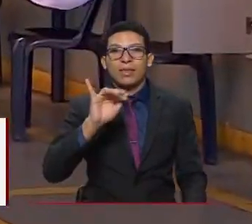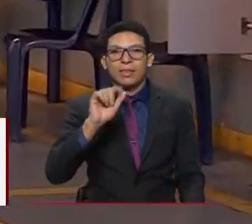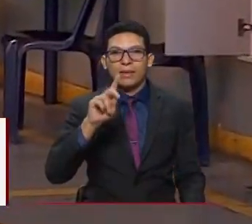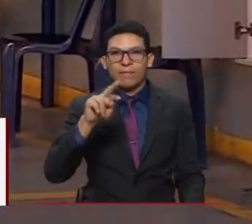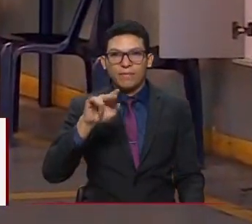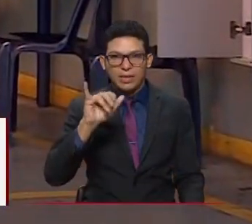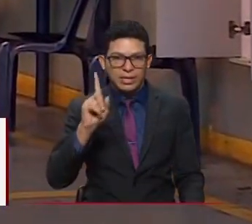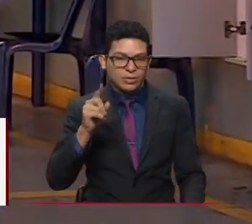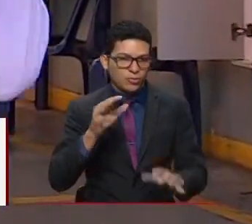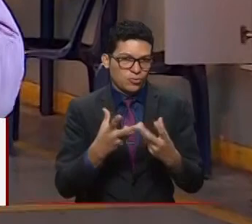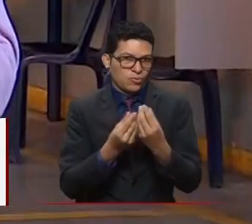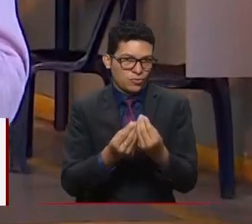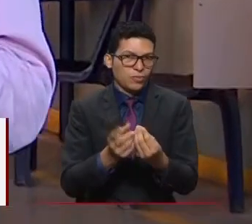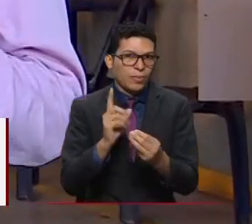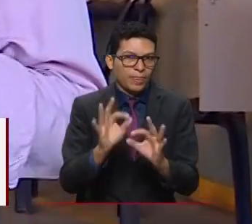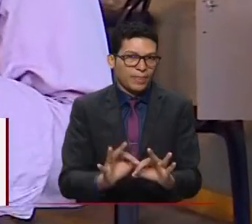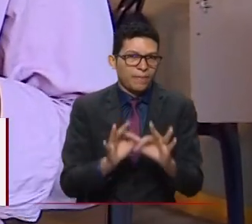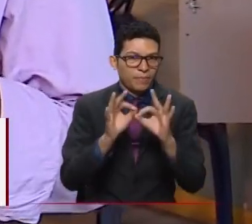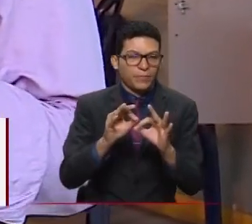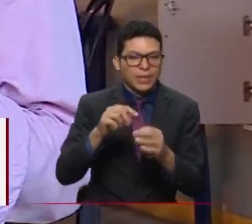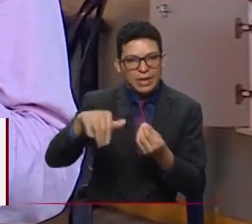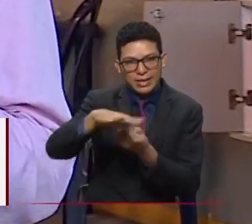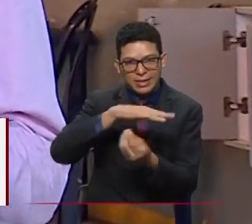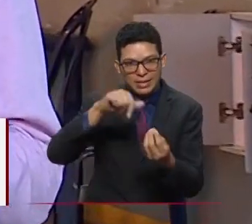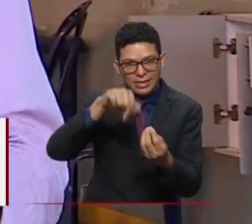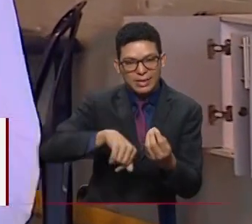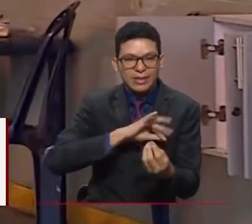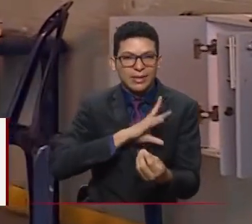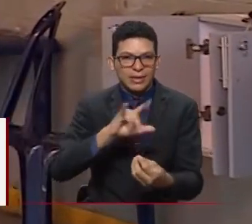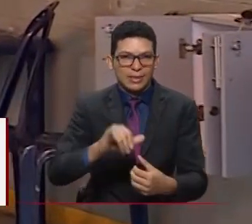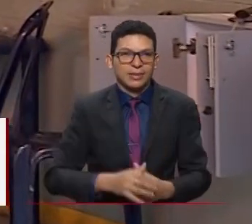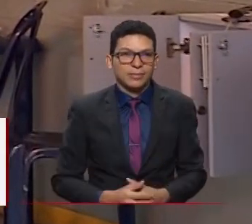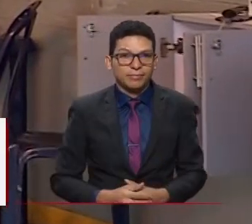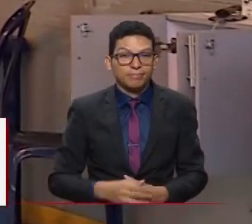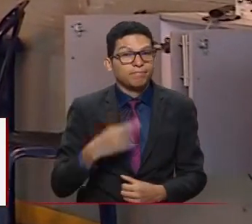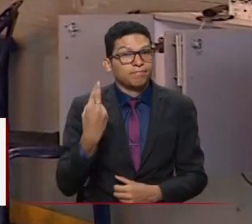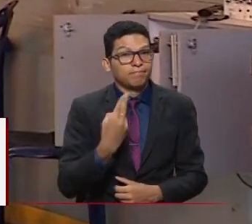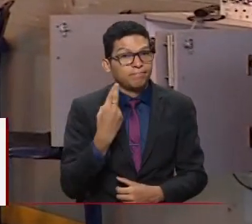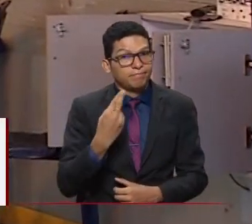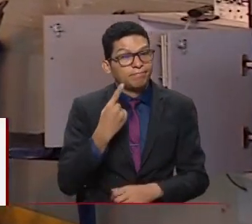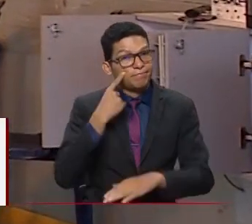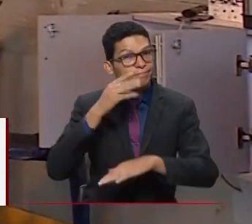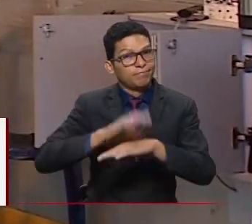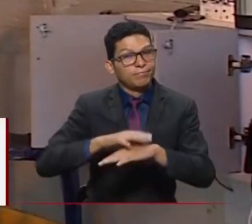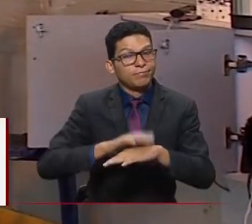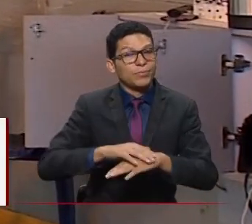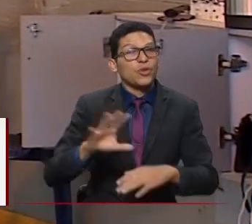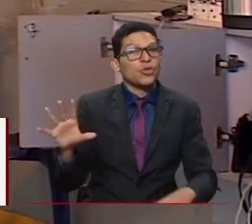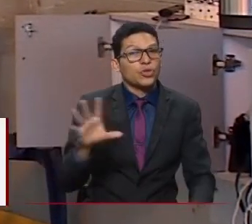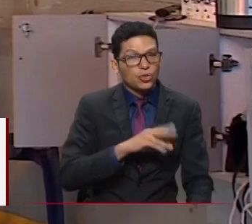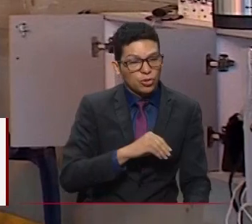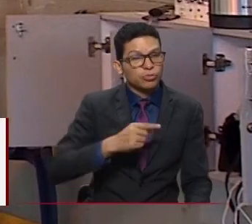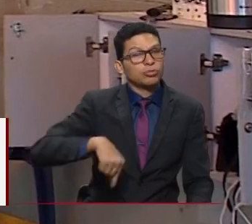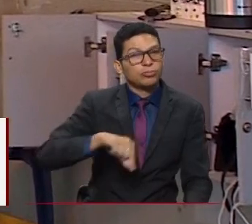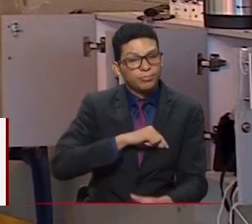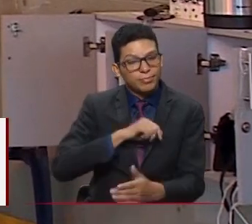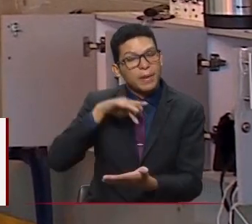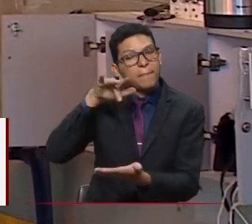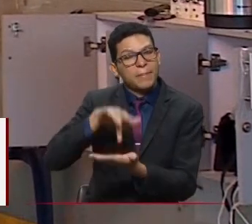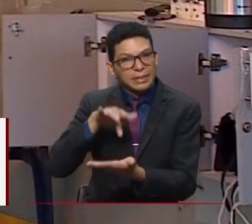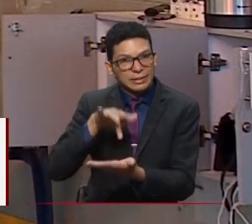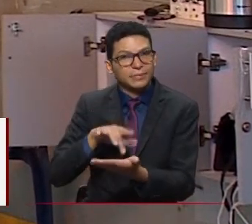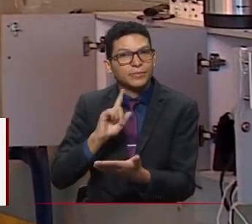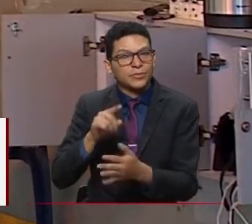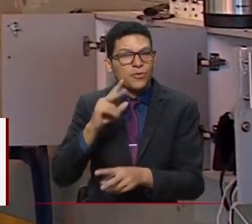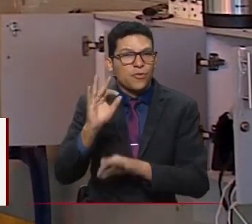del equipo de calidad del aire del DACMA, de aquí de la ciudad de Cali. Reitero ese mensaje, todos somos partícipes